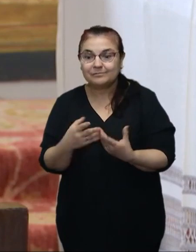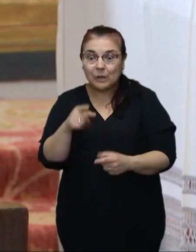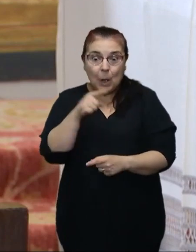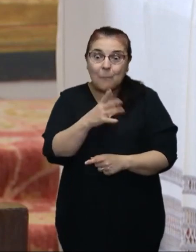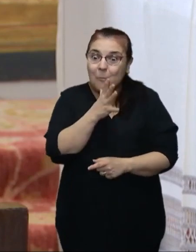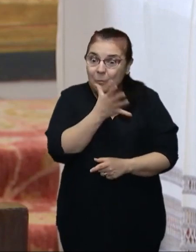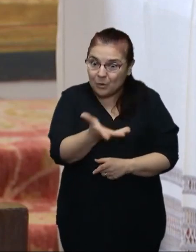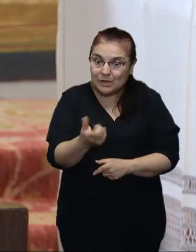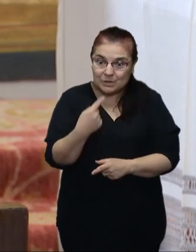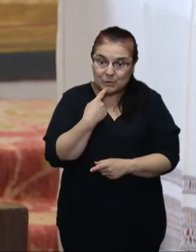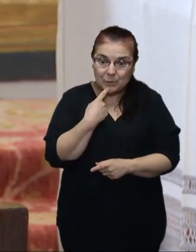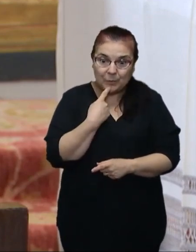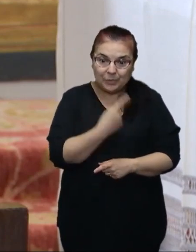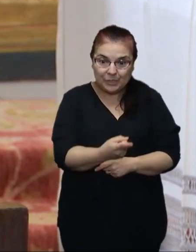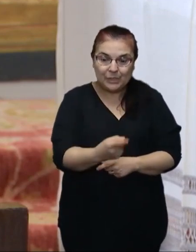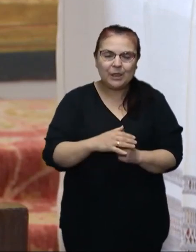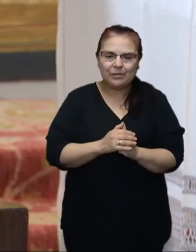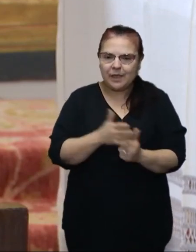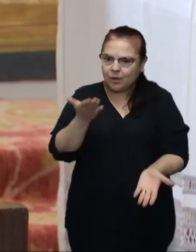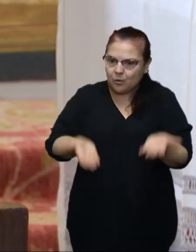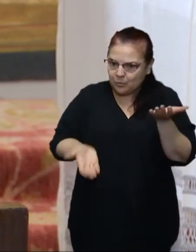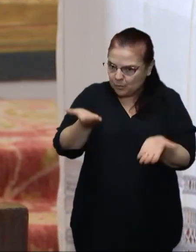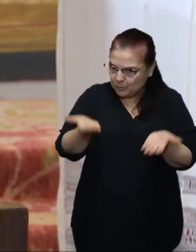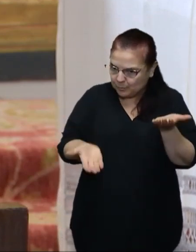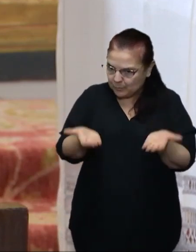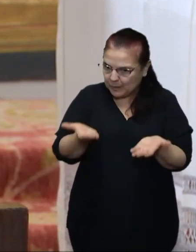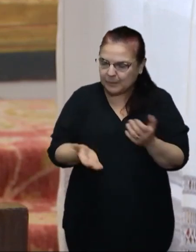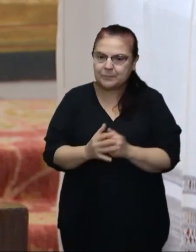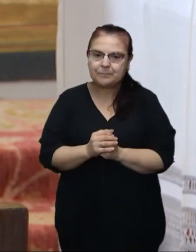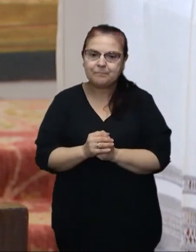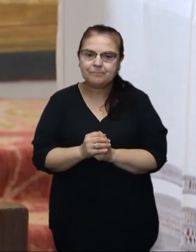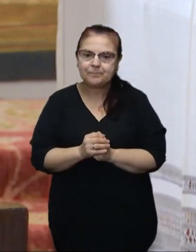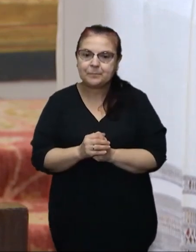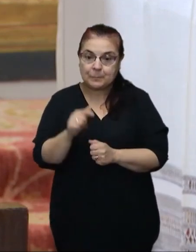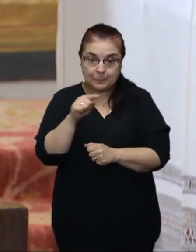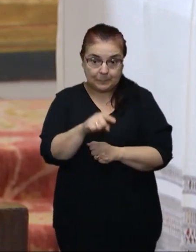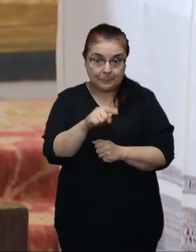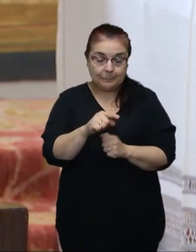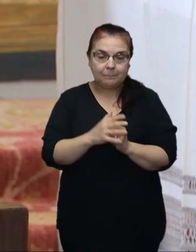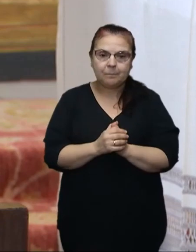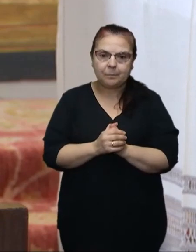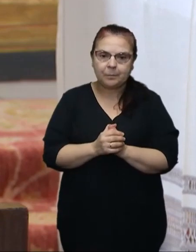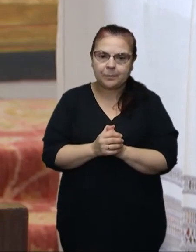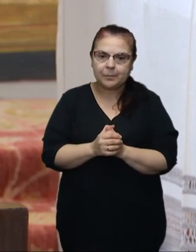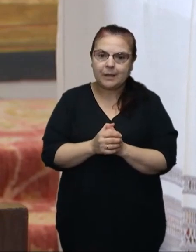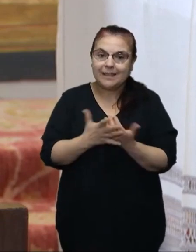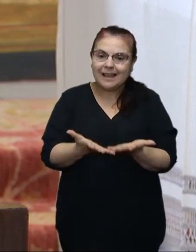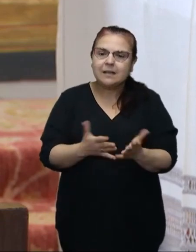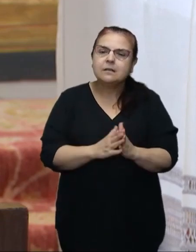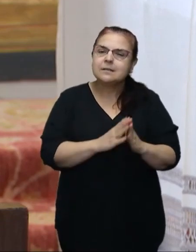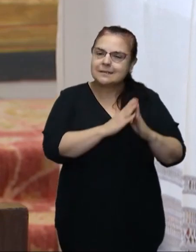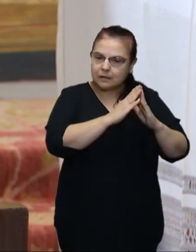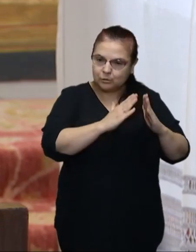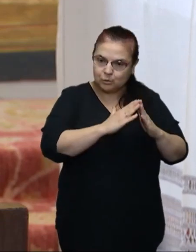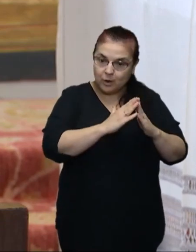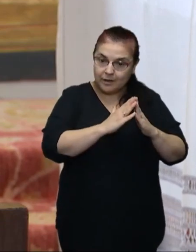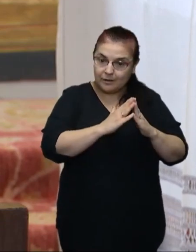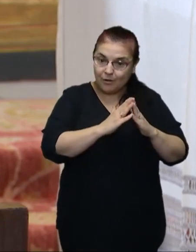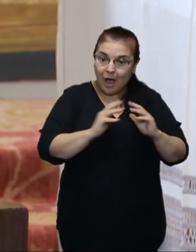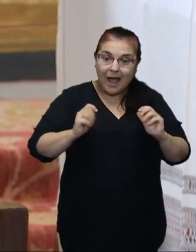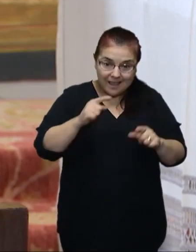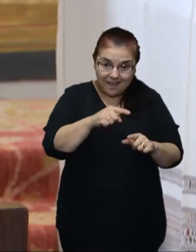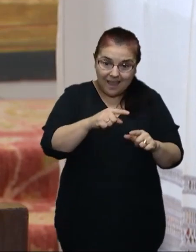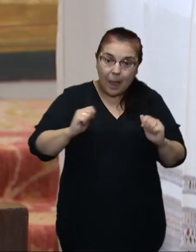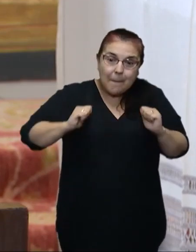Y por eso pone estas comparaciones de cómo del santuario sale el agua